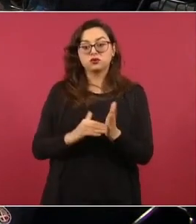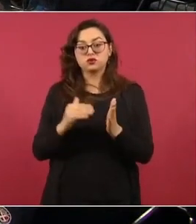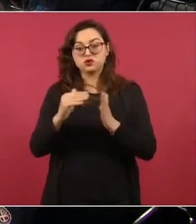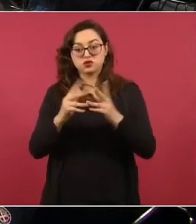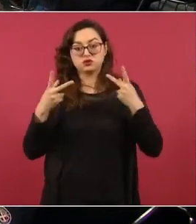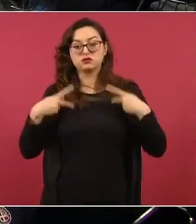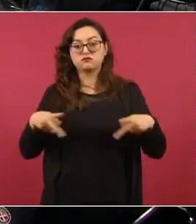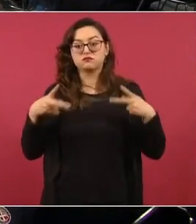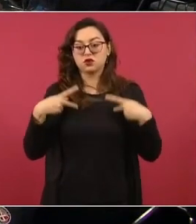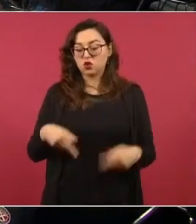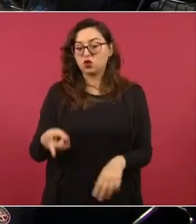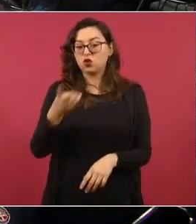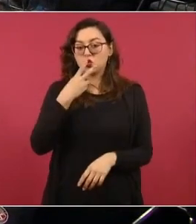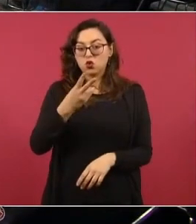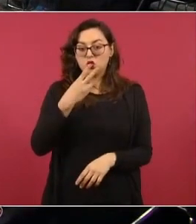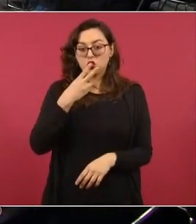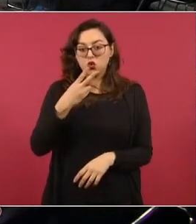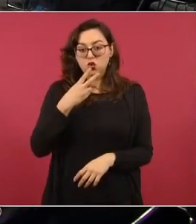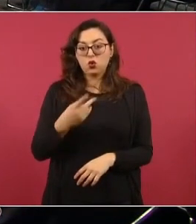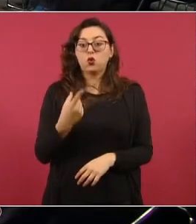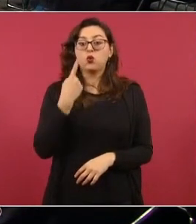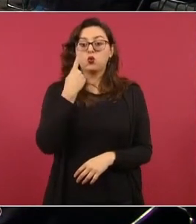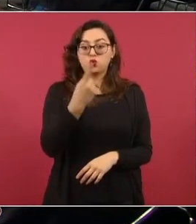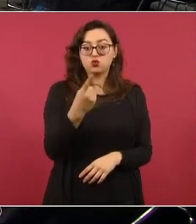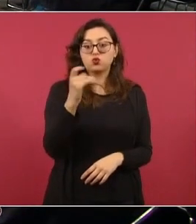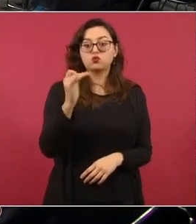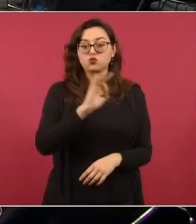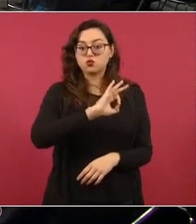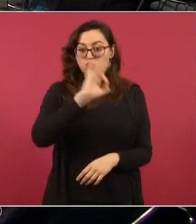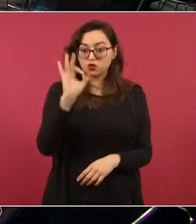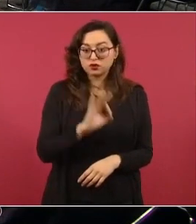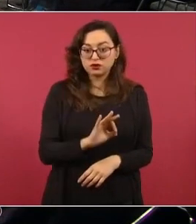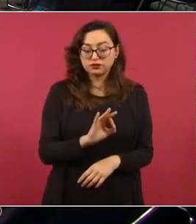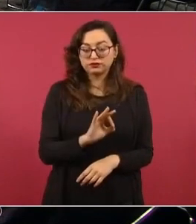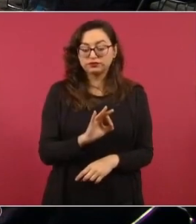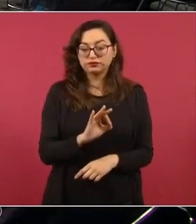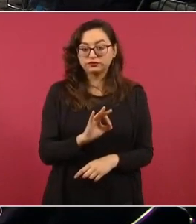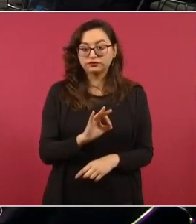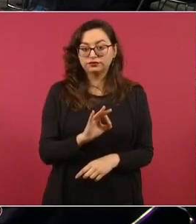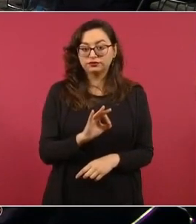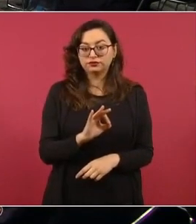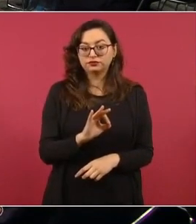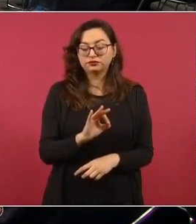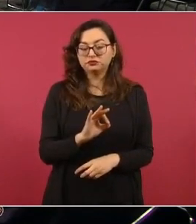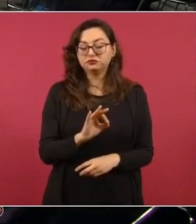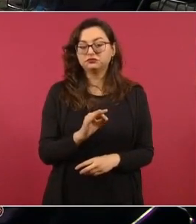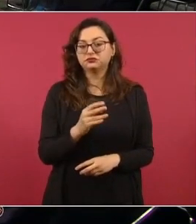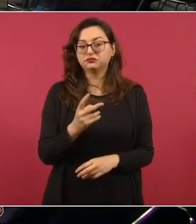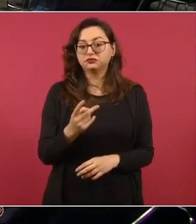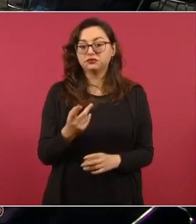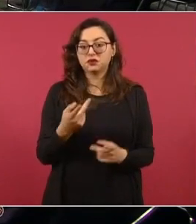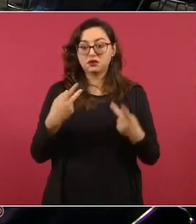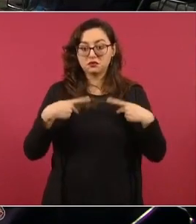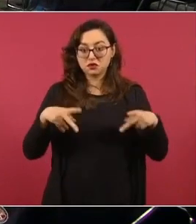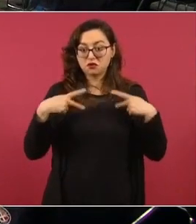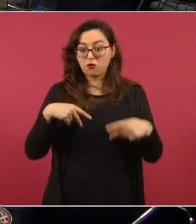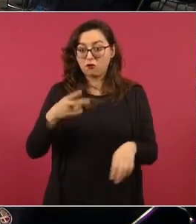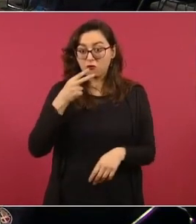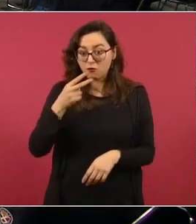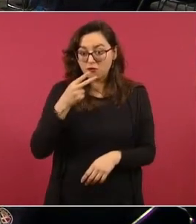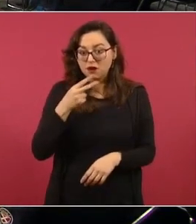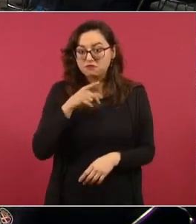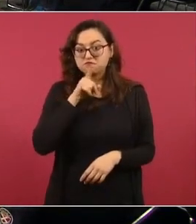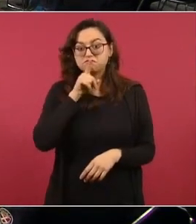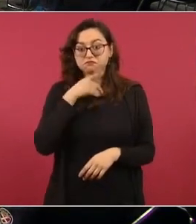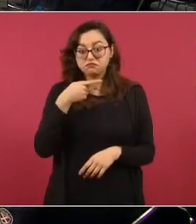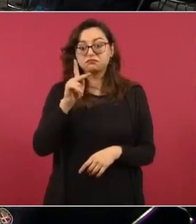y se cree que al menos el 1% son fumadores no directos, es decir, el amigo, el